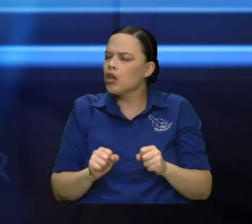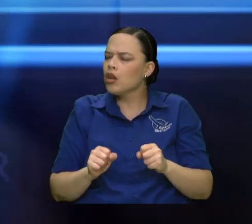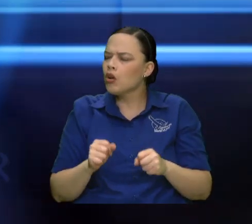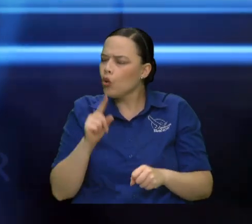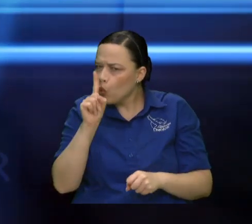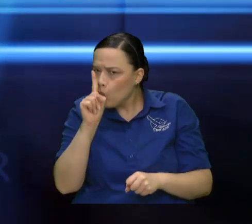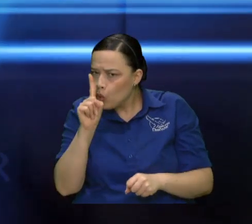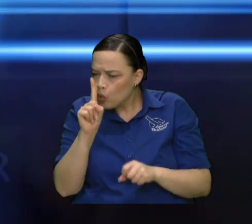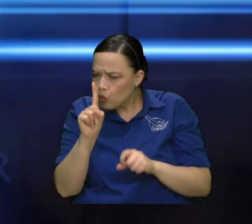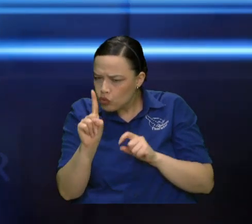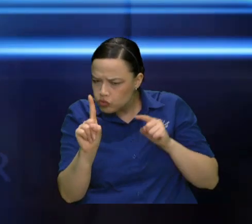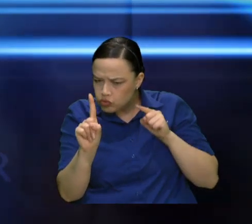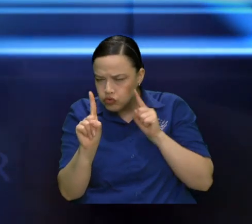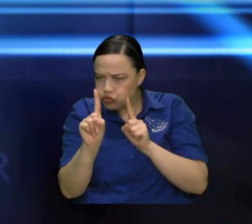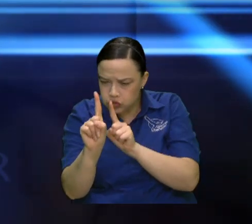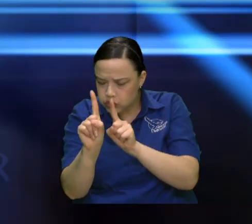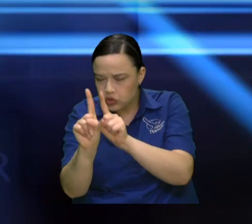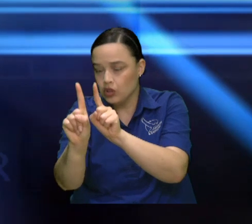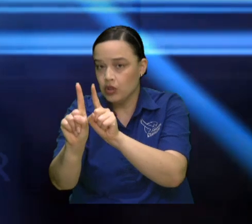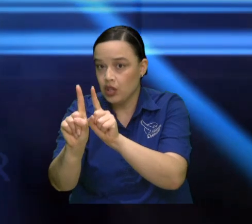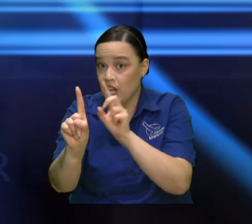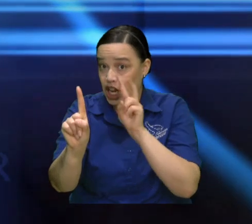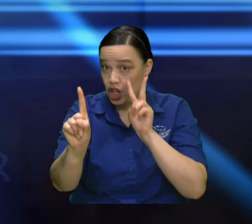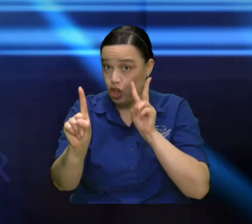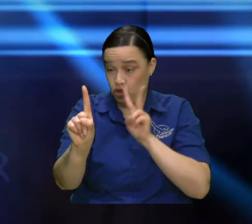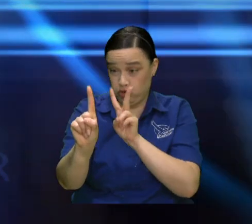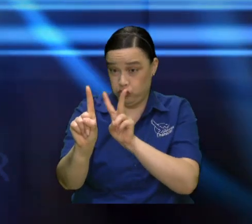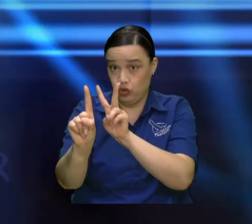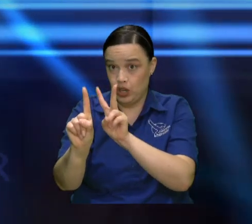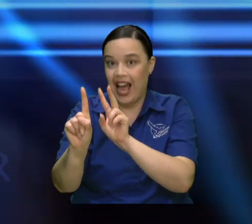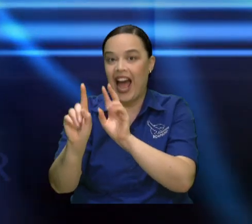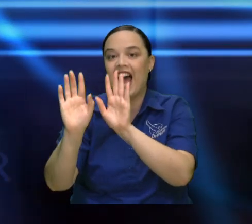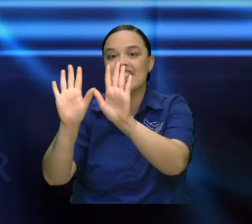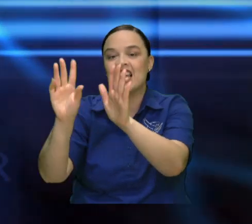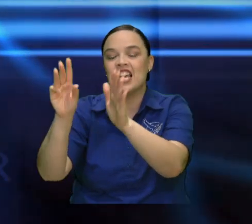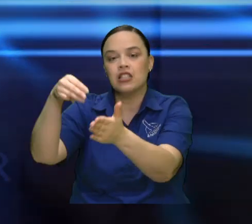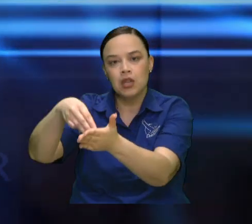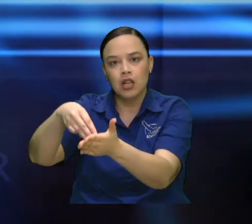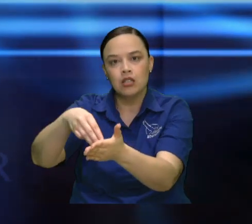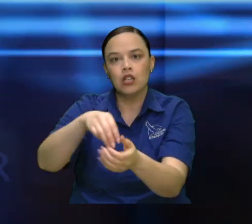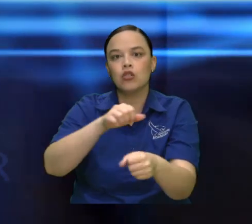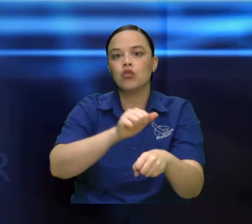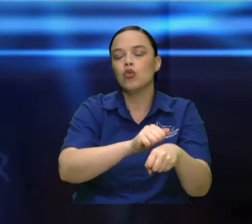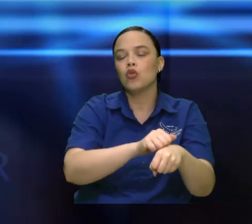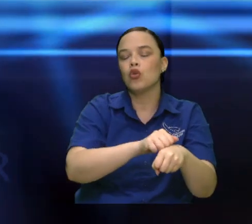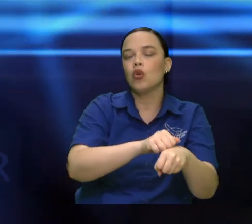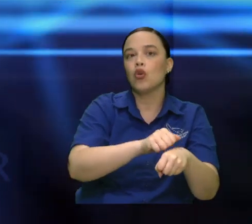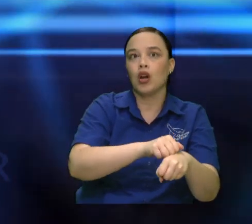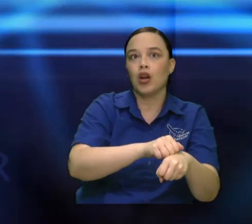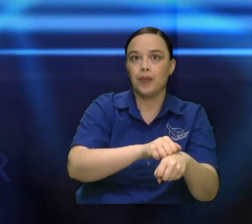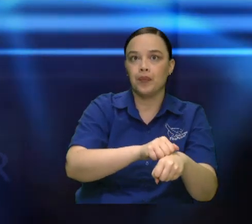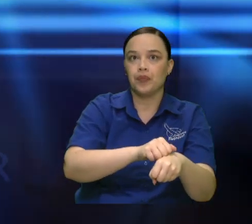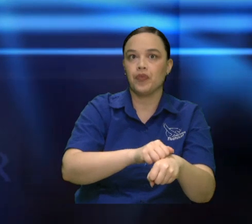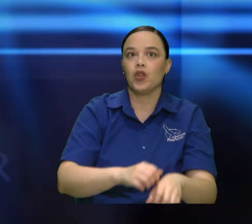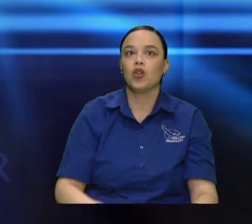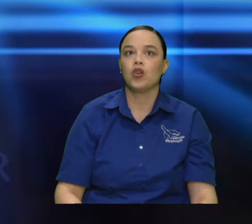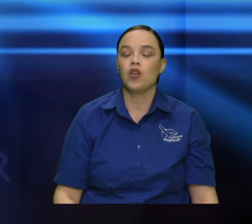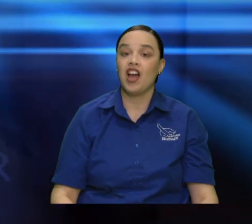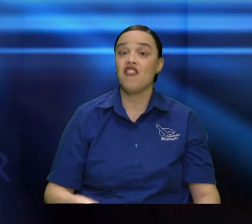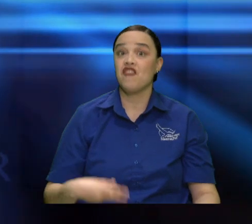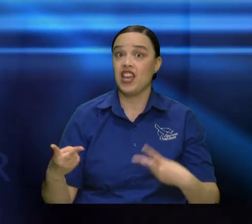y dos hacer huir a 10.000 si su roca no los hubiera vendido y el señor no